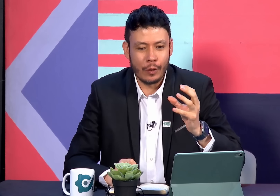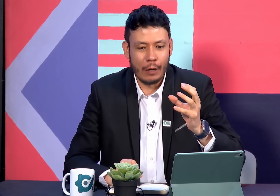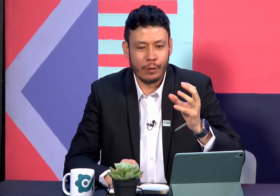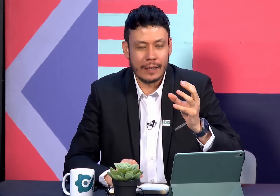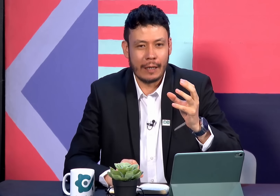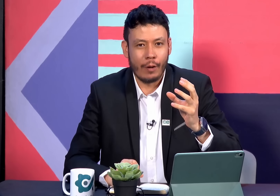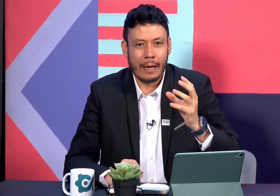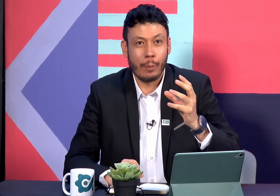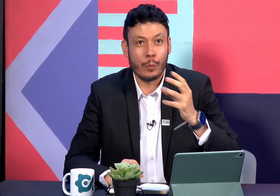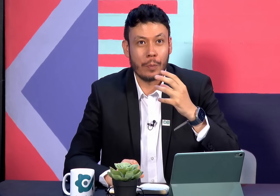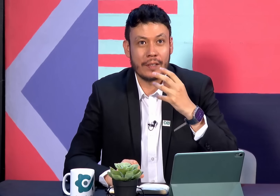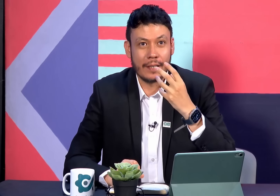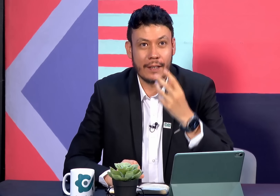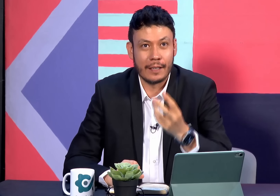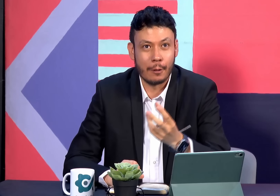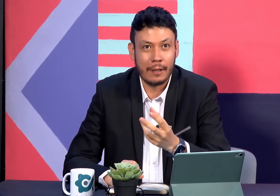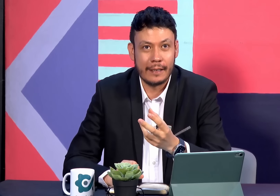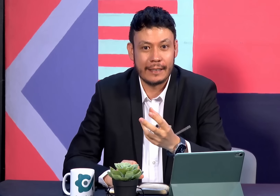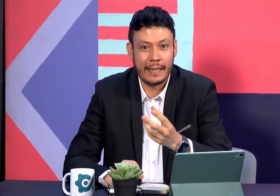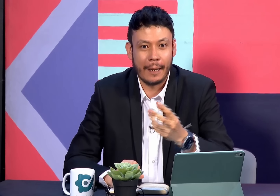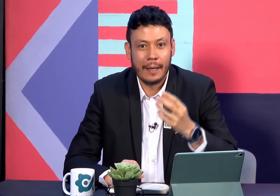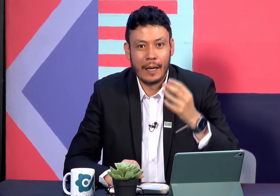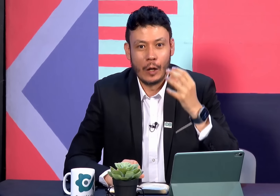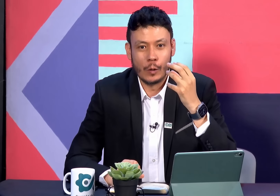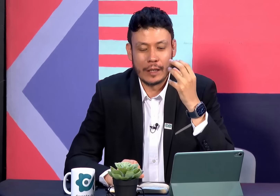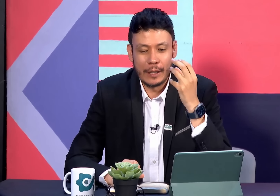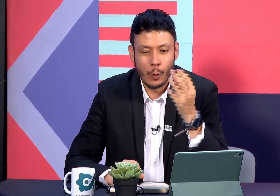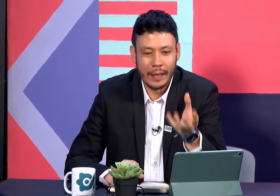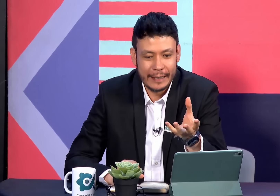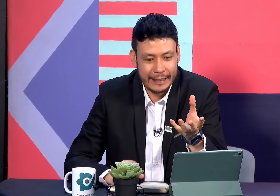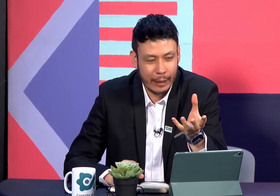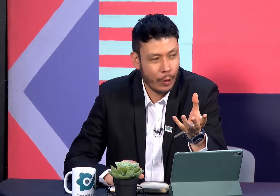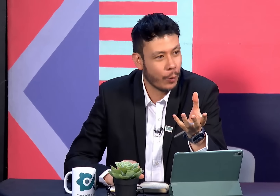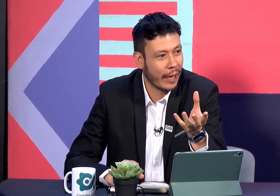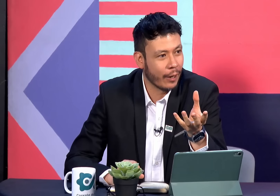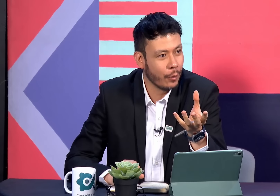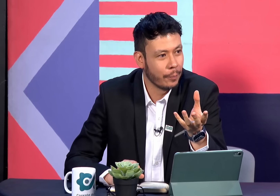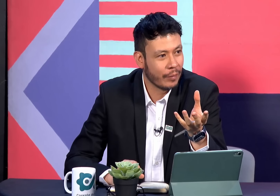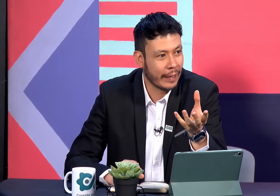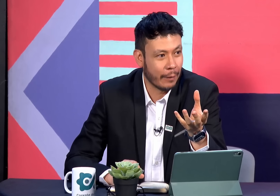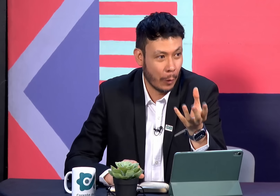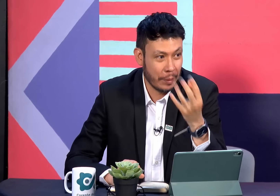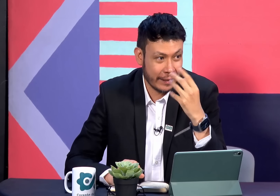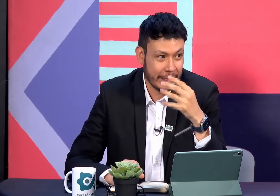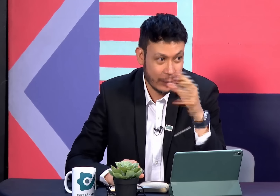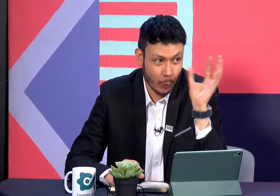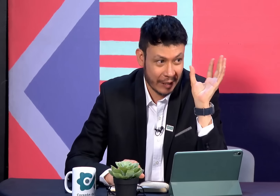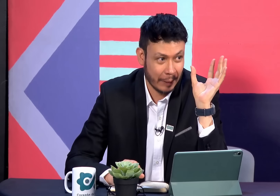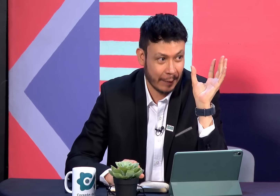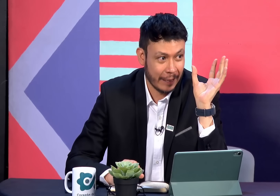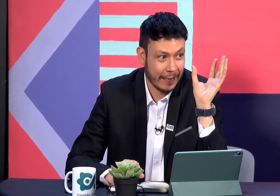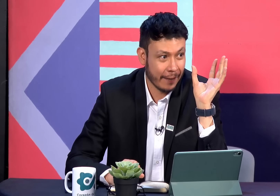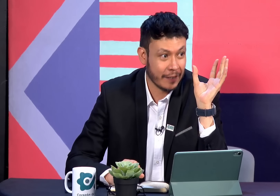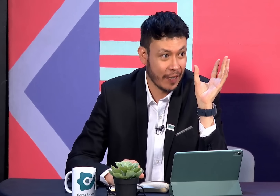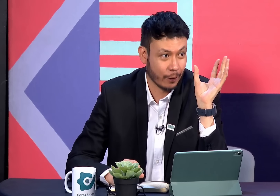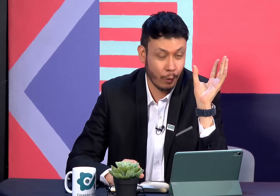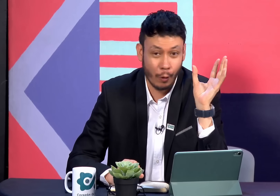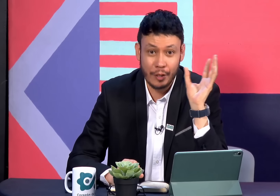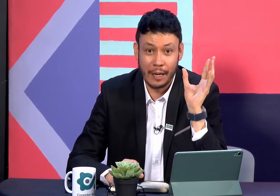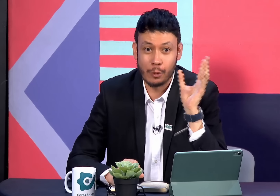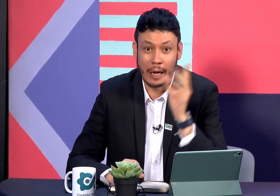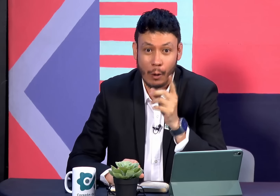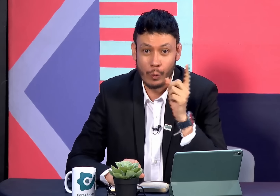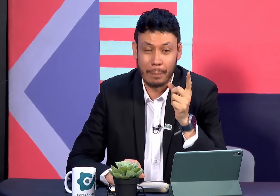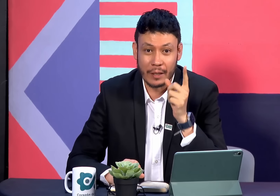lo que el propio presidente Andrés Manuel decía, los delincuentes de cuello blanco, que no pierden ni su respetabilidad, es cierto.